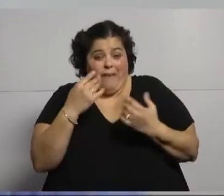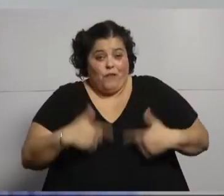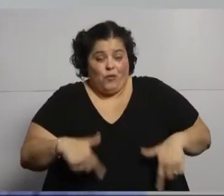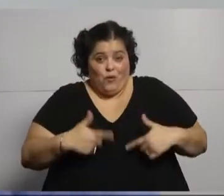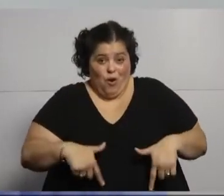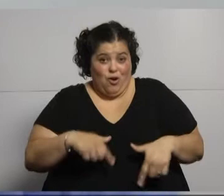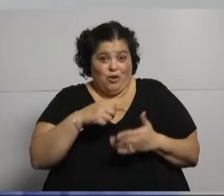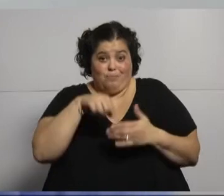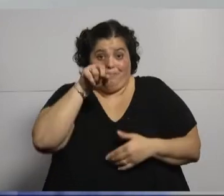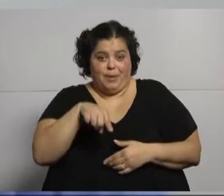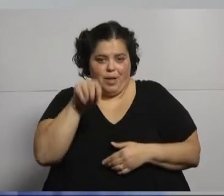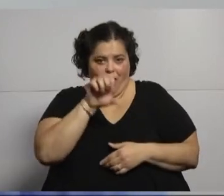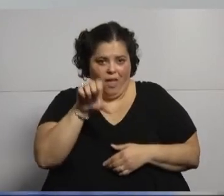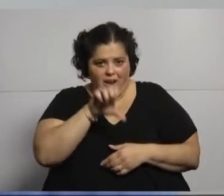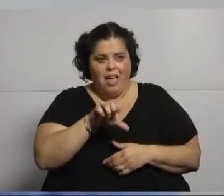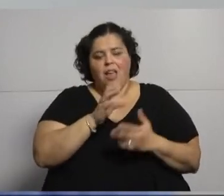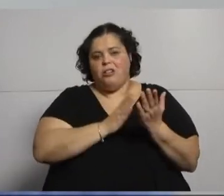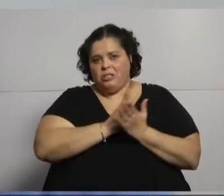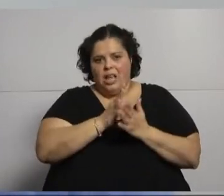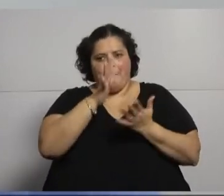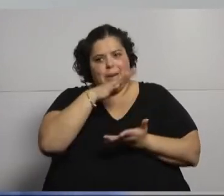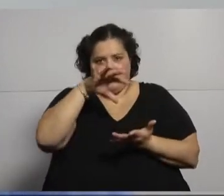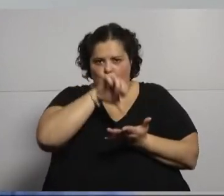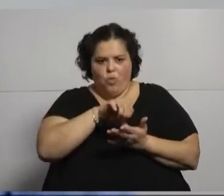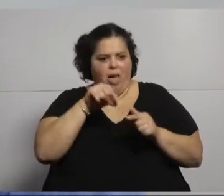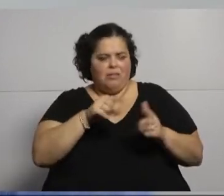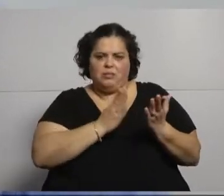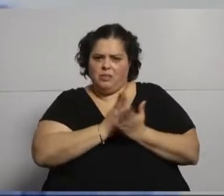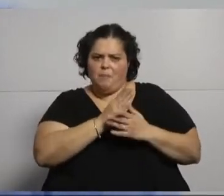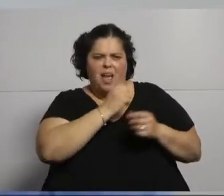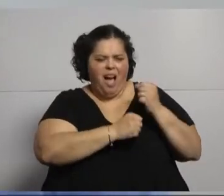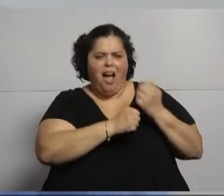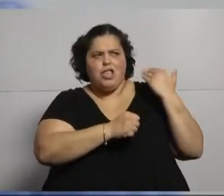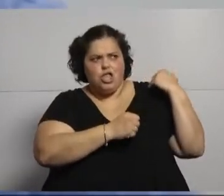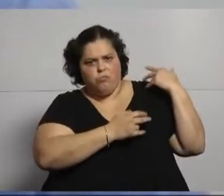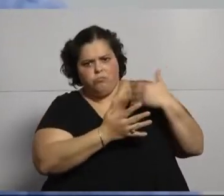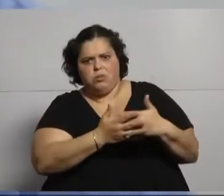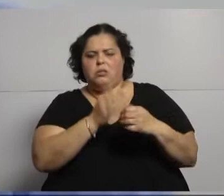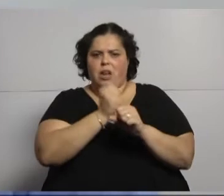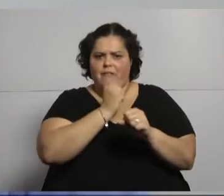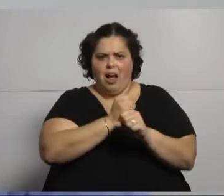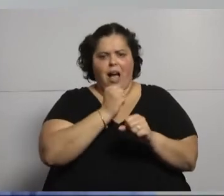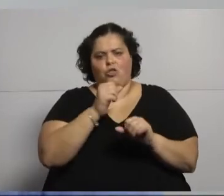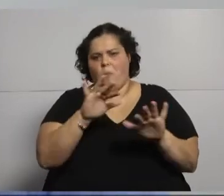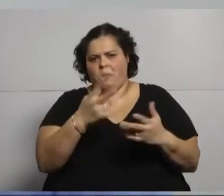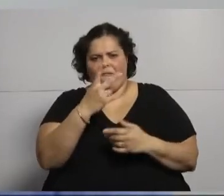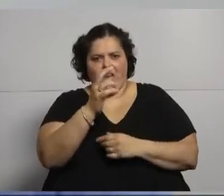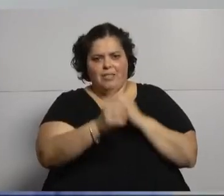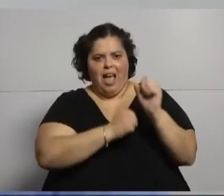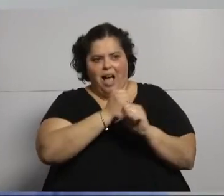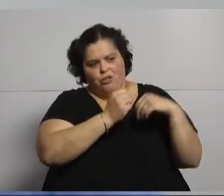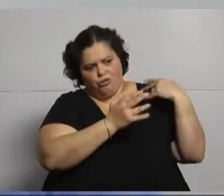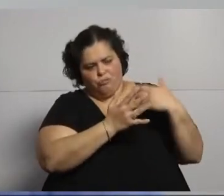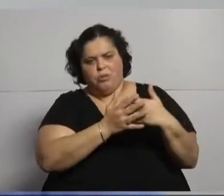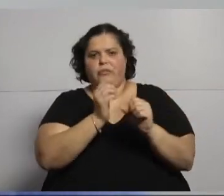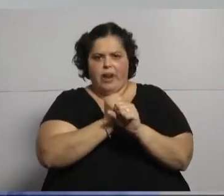muchos años trabajando en materia de gobierno digital, gobierno electrónico. En el país tenemos ya cerca de 20 años desde los primeros lineamientos que